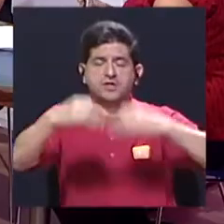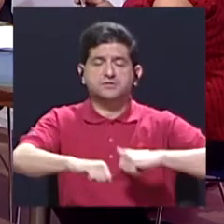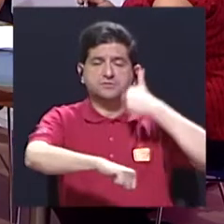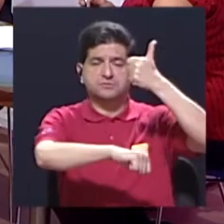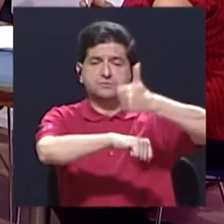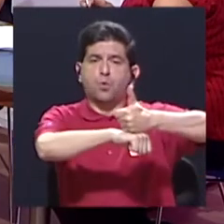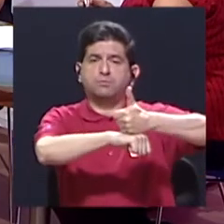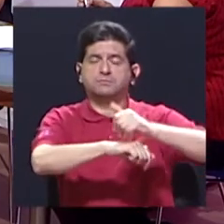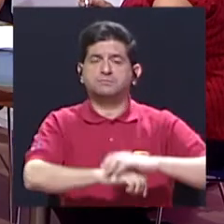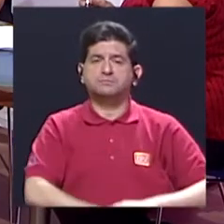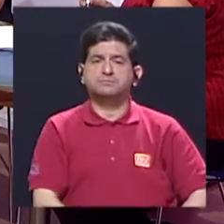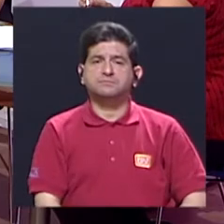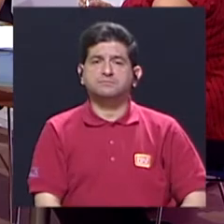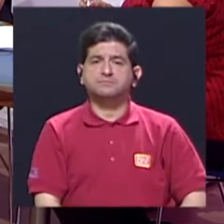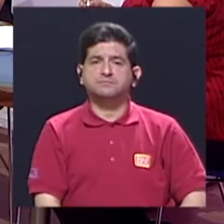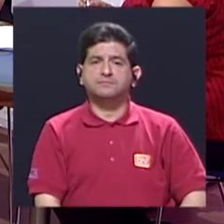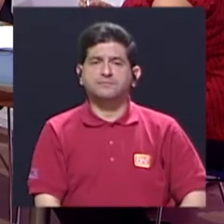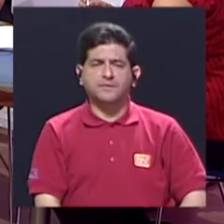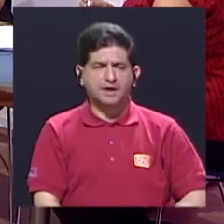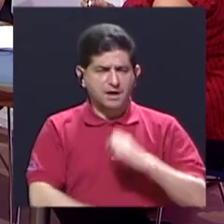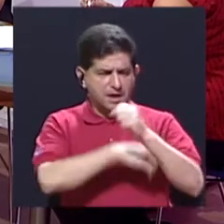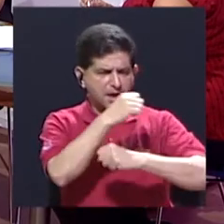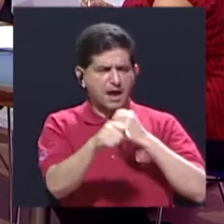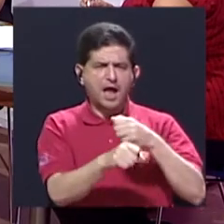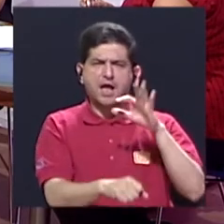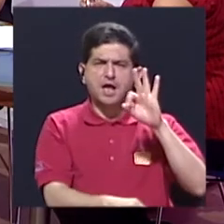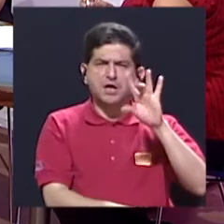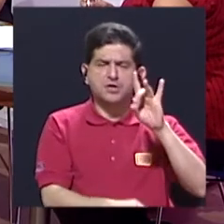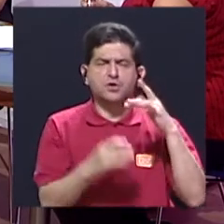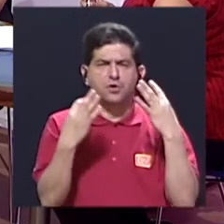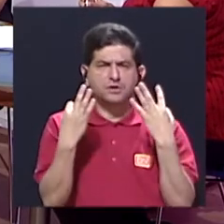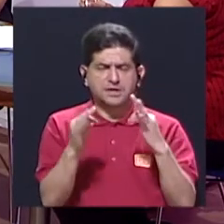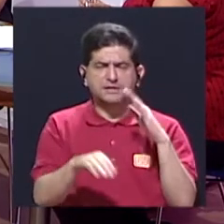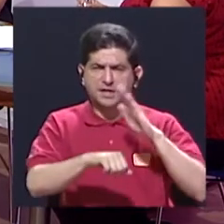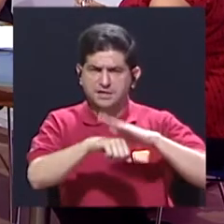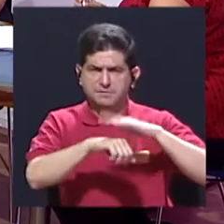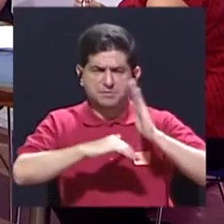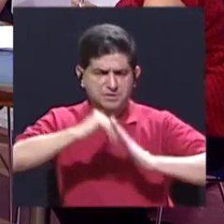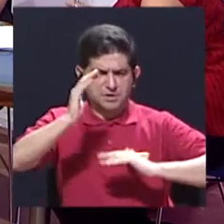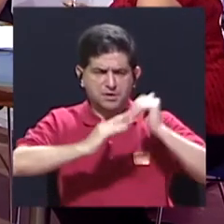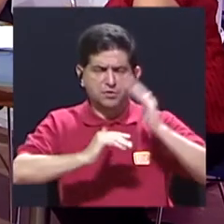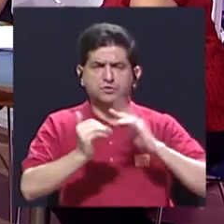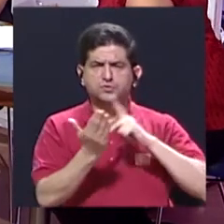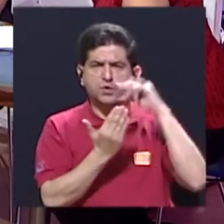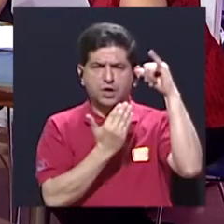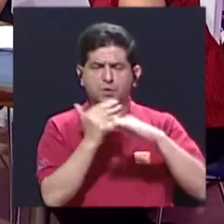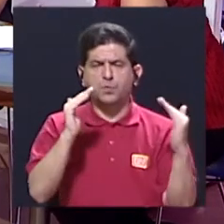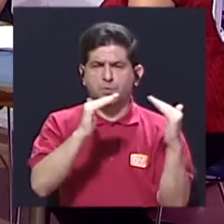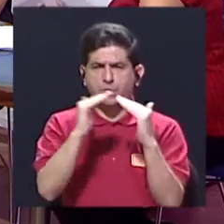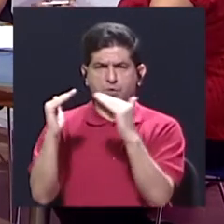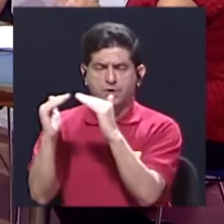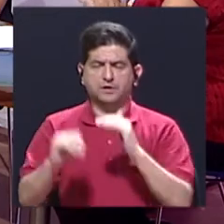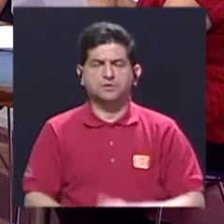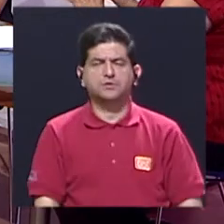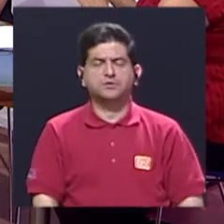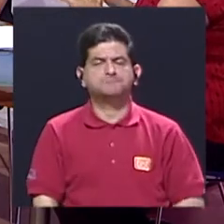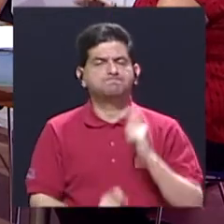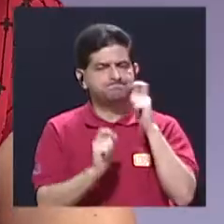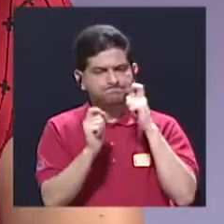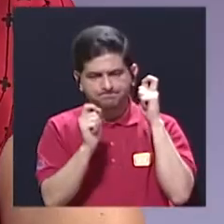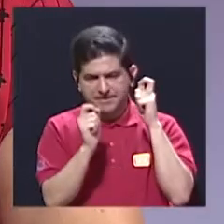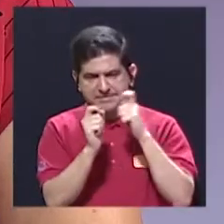creado en el 98 para poder permitir la construcción de la urbanización. Perfecto. Jorge,